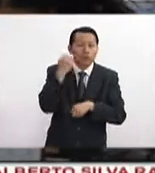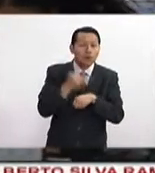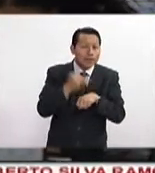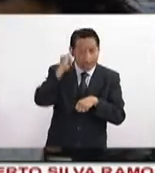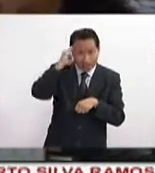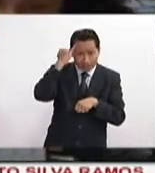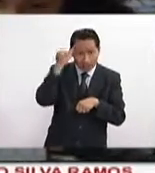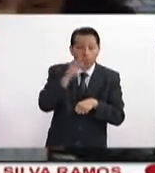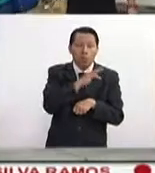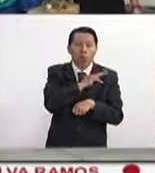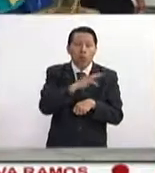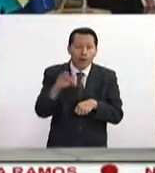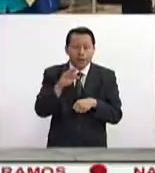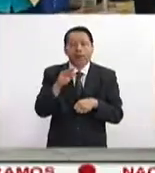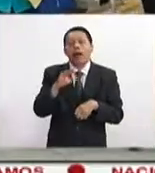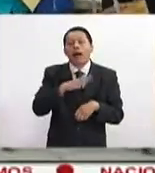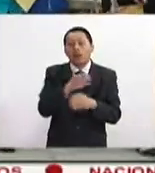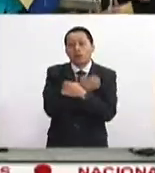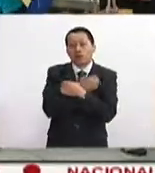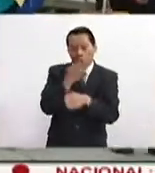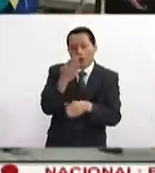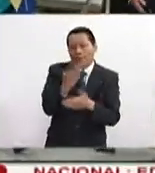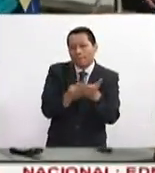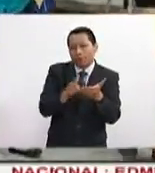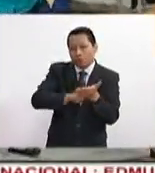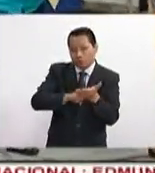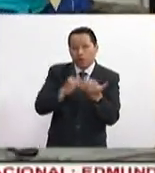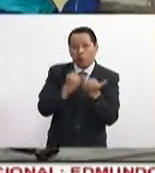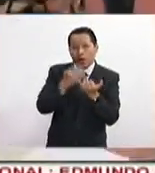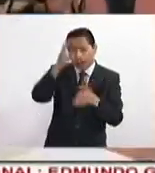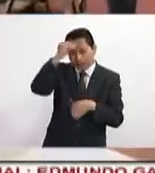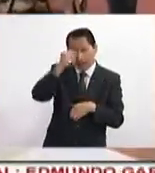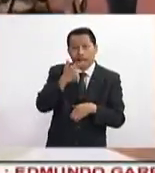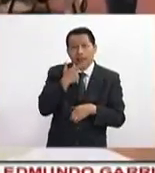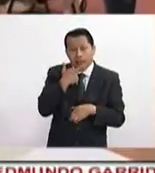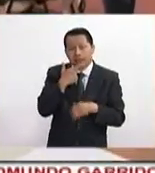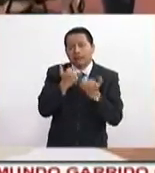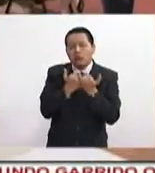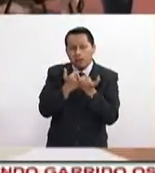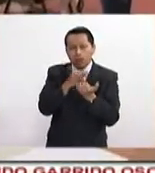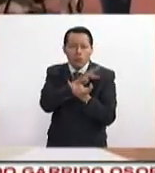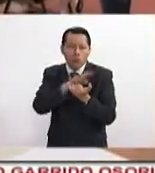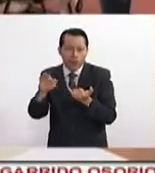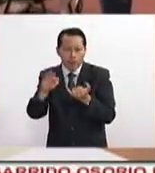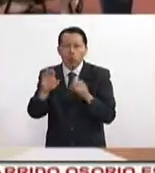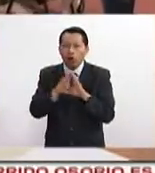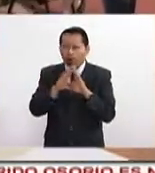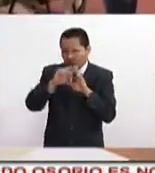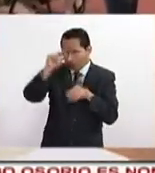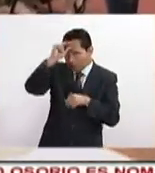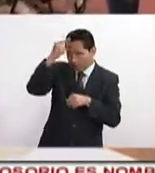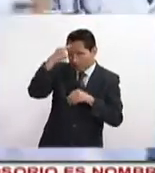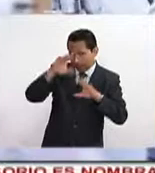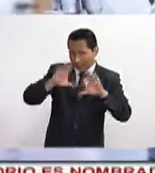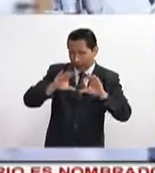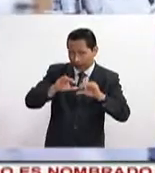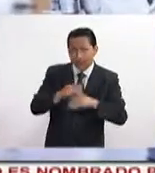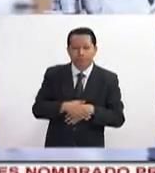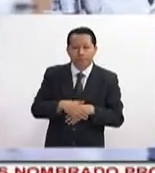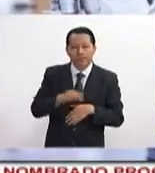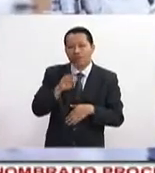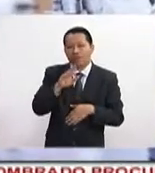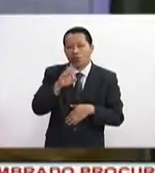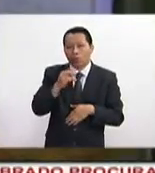una educación bicultural, que tengan conocimiento del idioma inglés y capacidad didáctica para enseñarlo. Para México al Día,